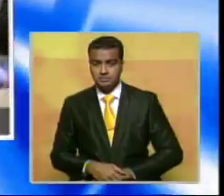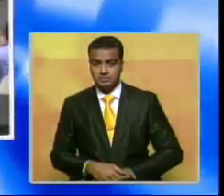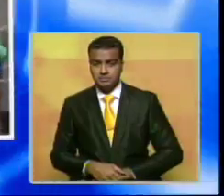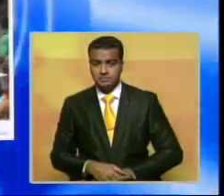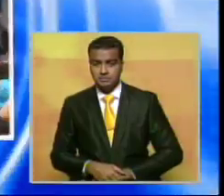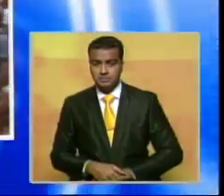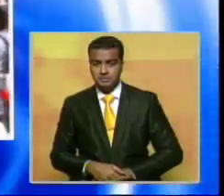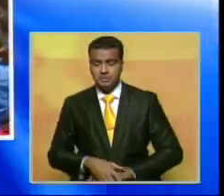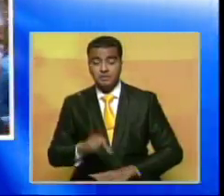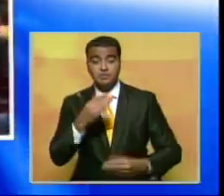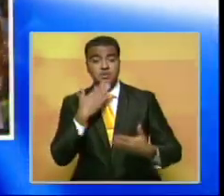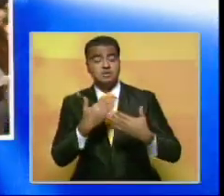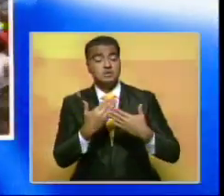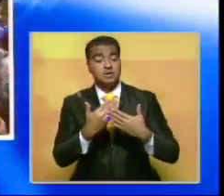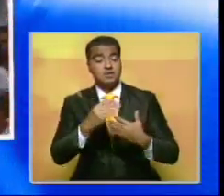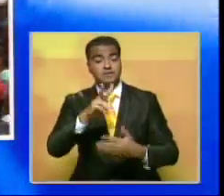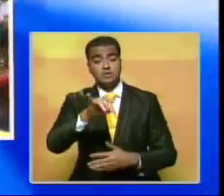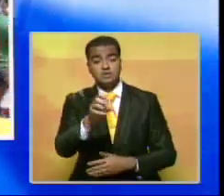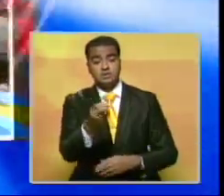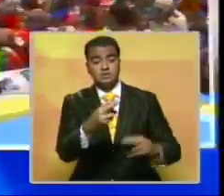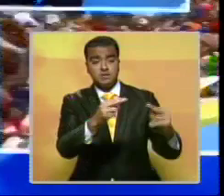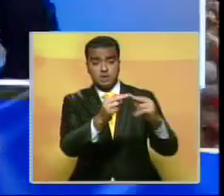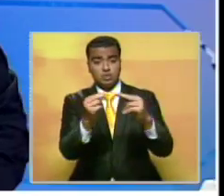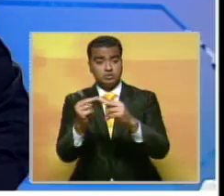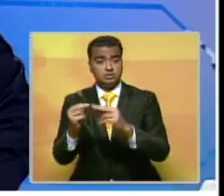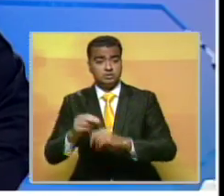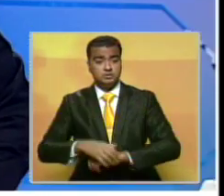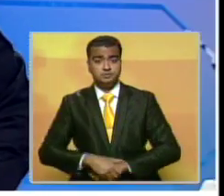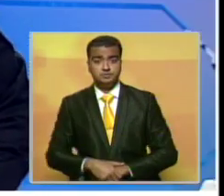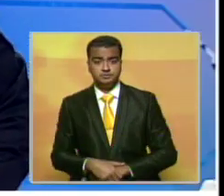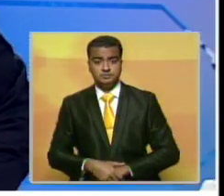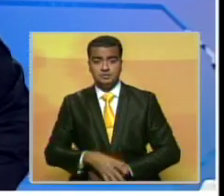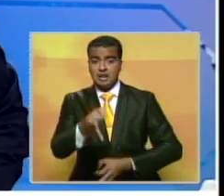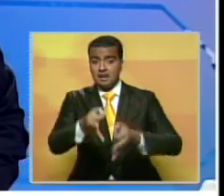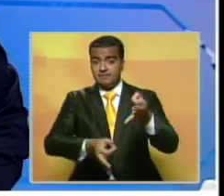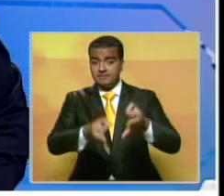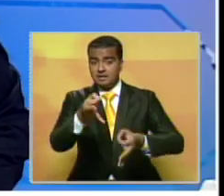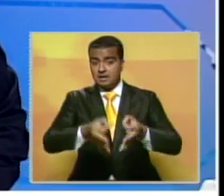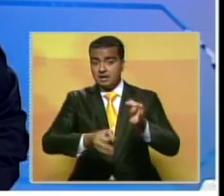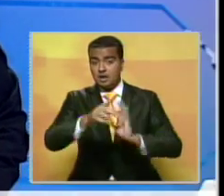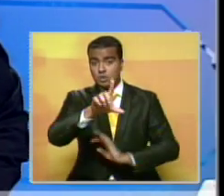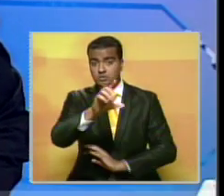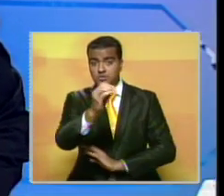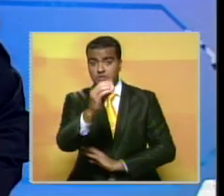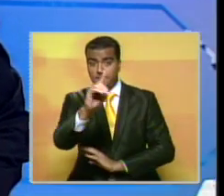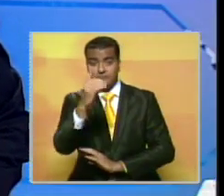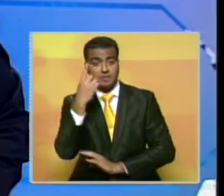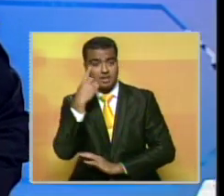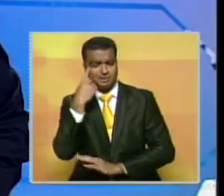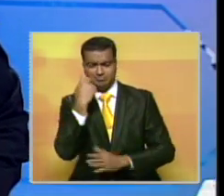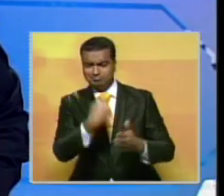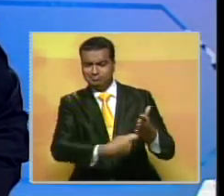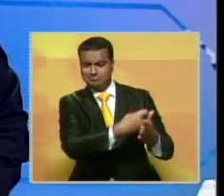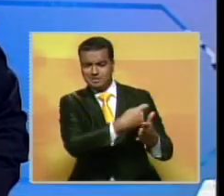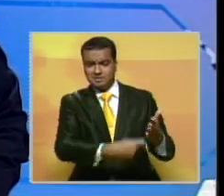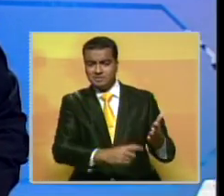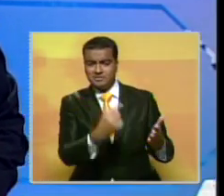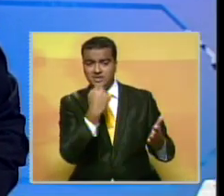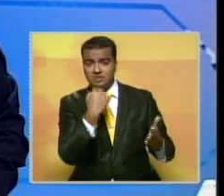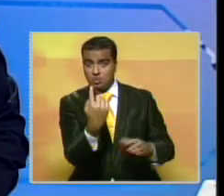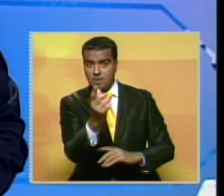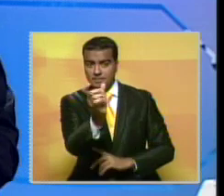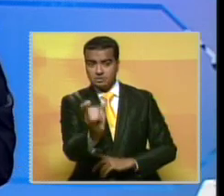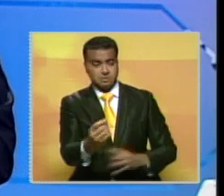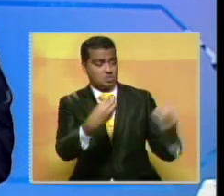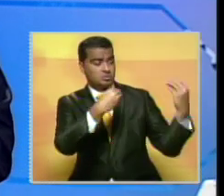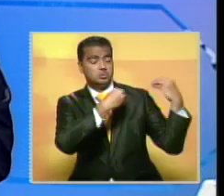Muchísimas gracias, Victoria. Mantenemos el contacto. La fiscal general de la República, Luisa Ortega Díaz, negó que se haya señalado a alguien